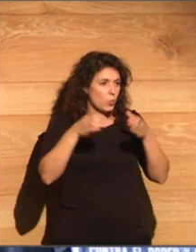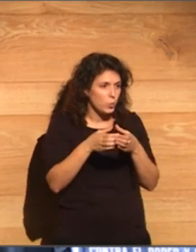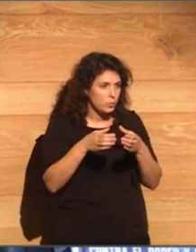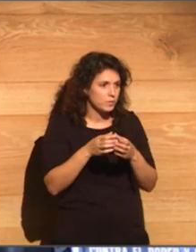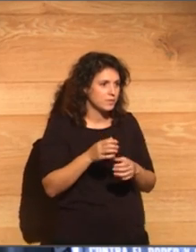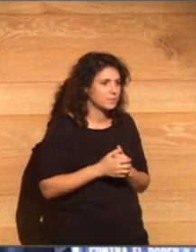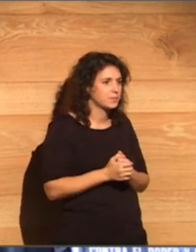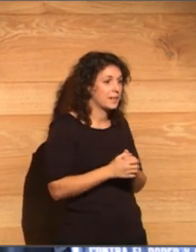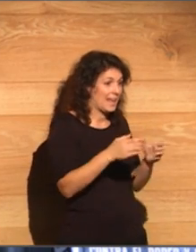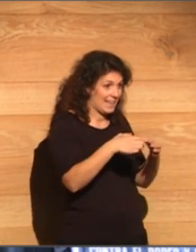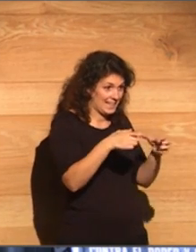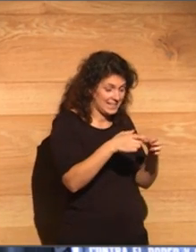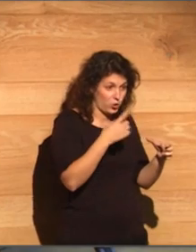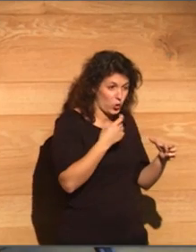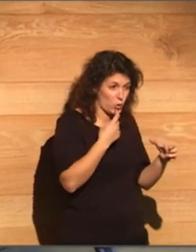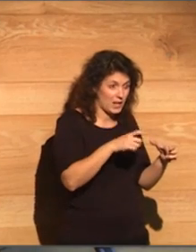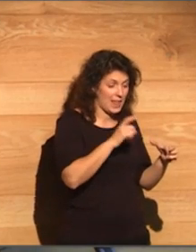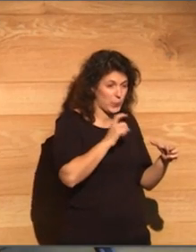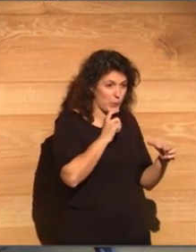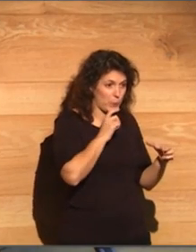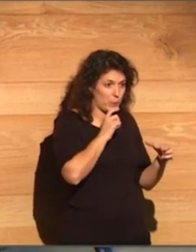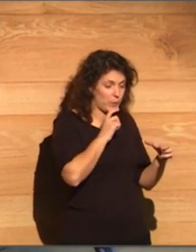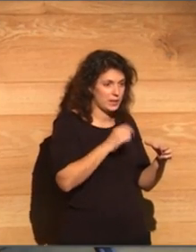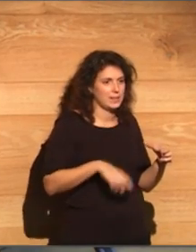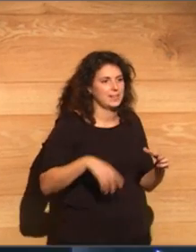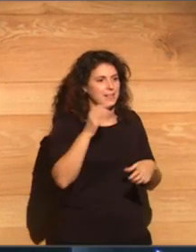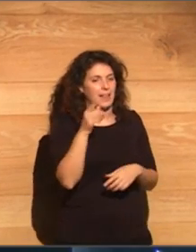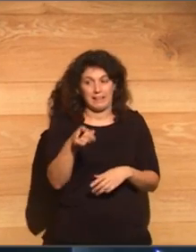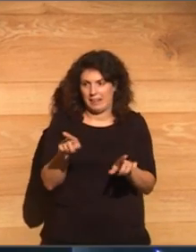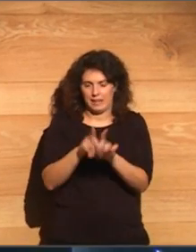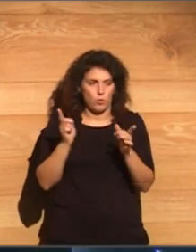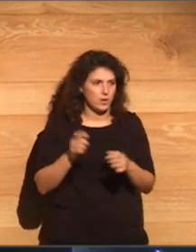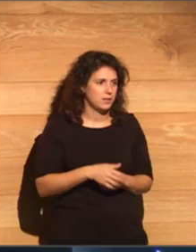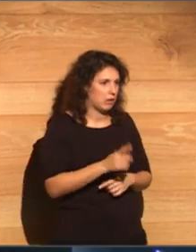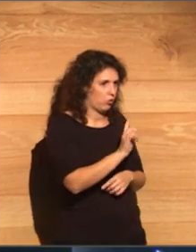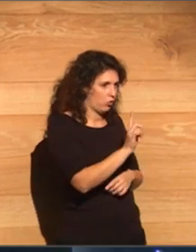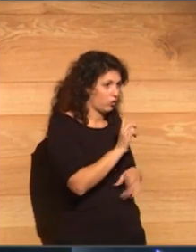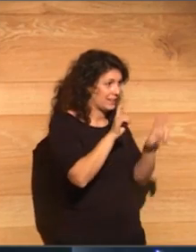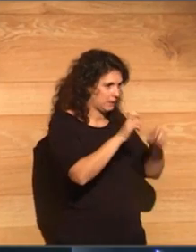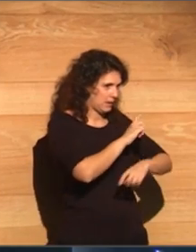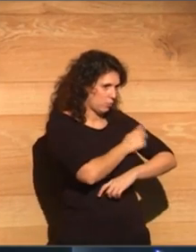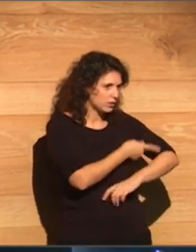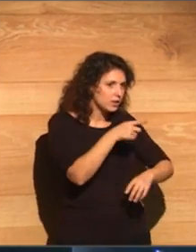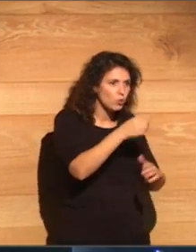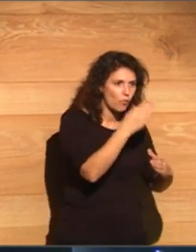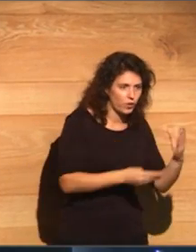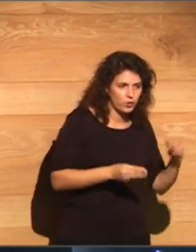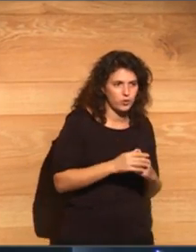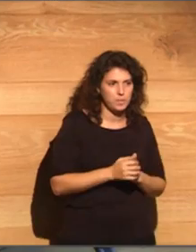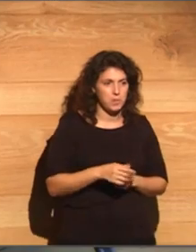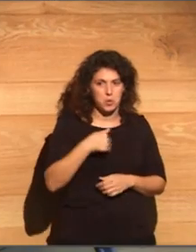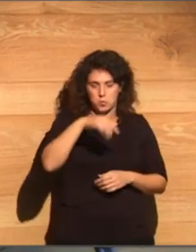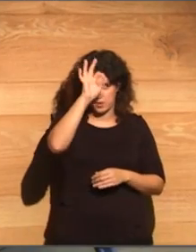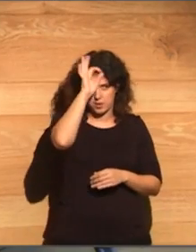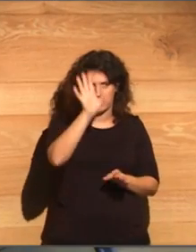más fácil, el difícil es el naranja. Para ti no es ninguno, Juan. O sea, que no, el de deporte es, eso es un horror. Bueno, el de deporte yo ni lo entiendo.